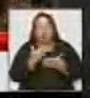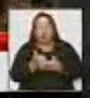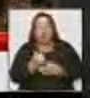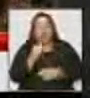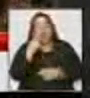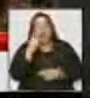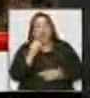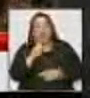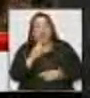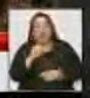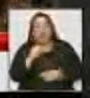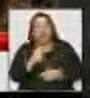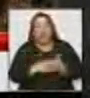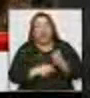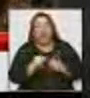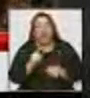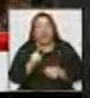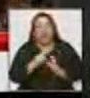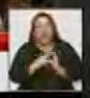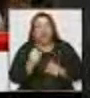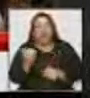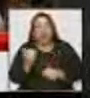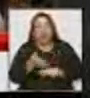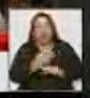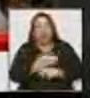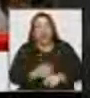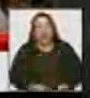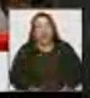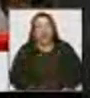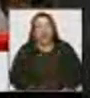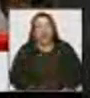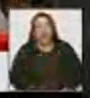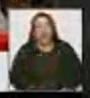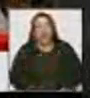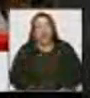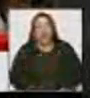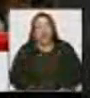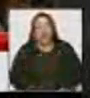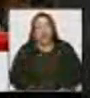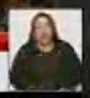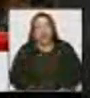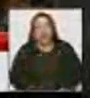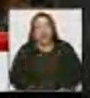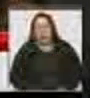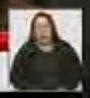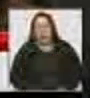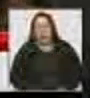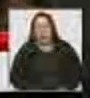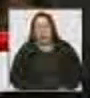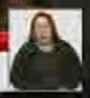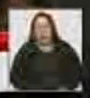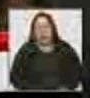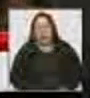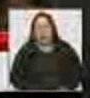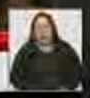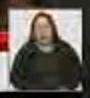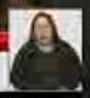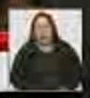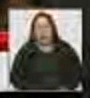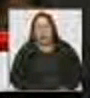desconoce el reja, que el régimen de jubilación anticipada, que, repito, ya estaba vigente hasta diciembre